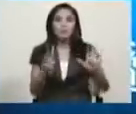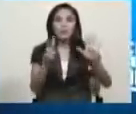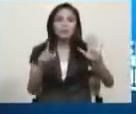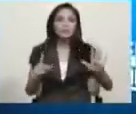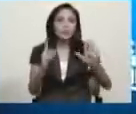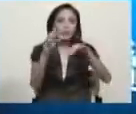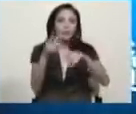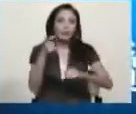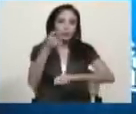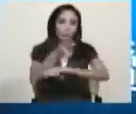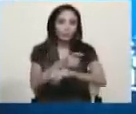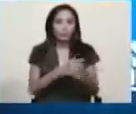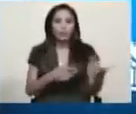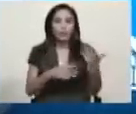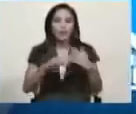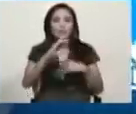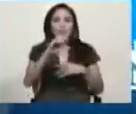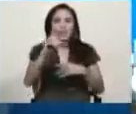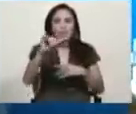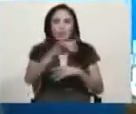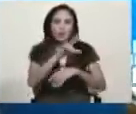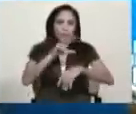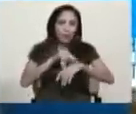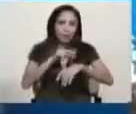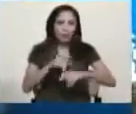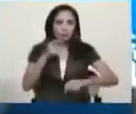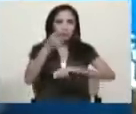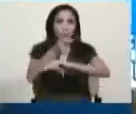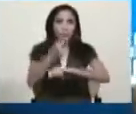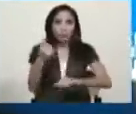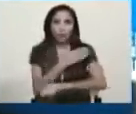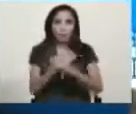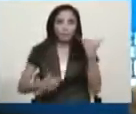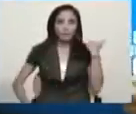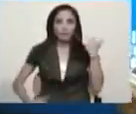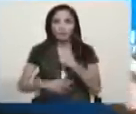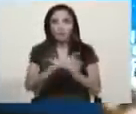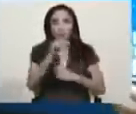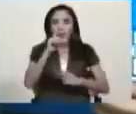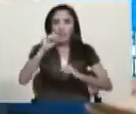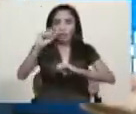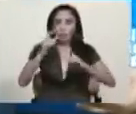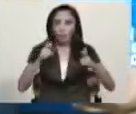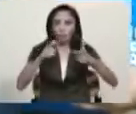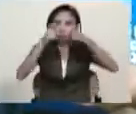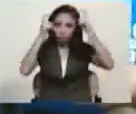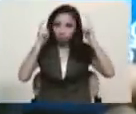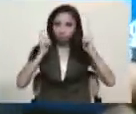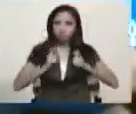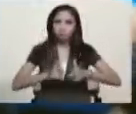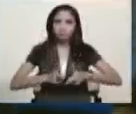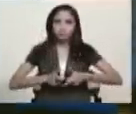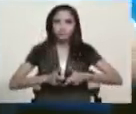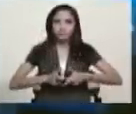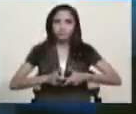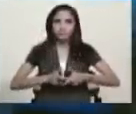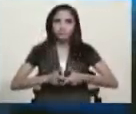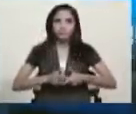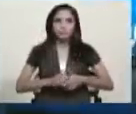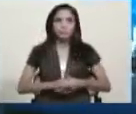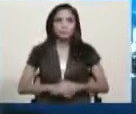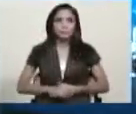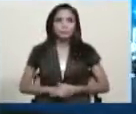Medicina Integral Comunitaria. Procede el presidente constitucional de la República Bolivariana de Venezuela, Nicolás